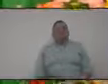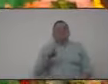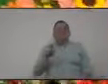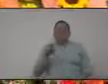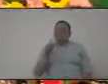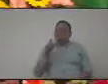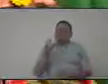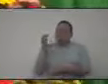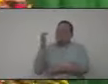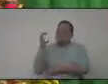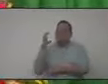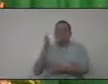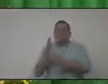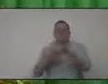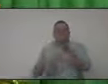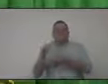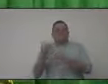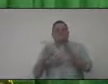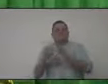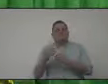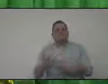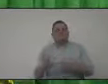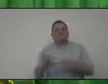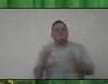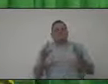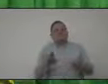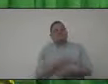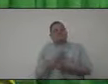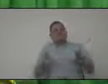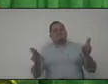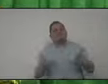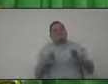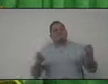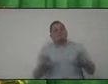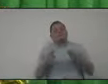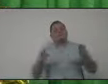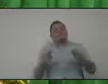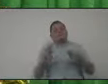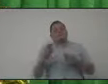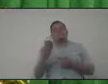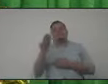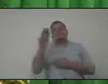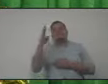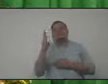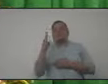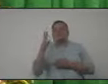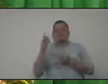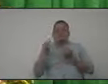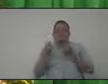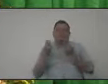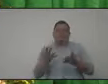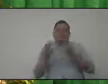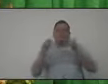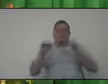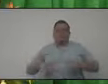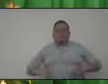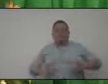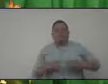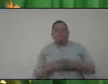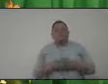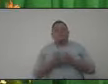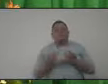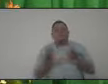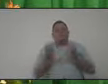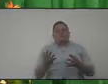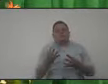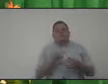nuestro departamento. Inicialmente, poniendo este evento en manos de Dios, que todo lo permite, que todo lo puede y que nos ha